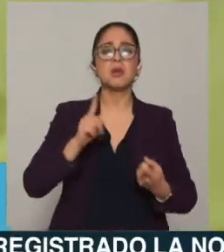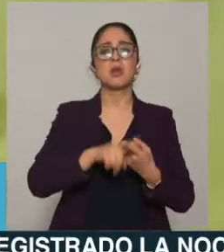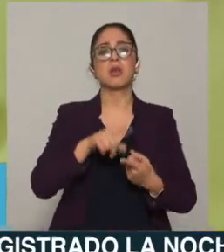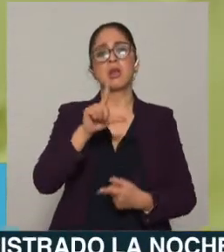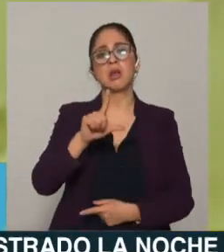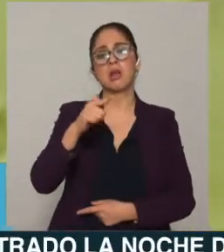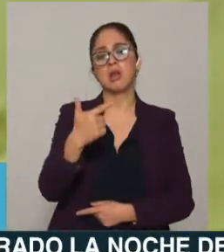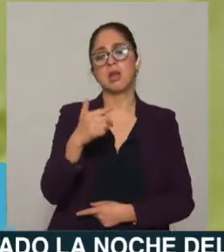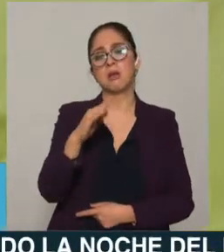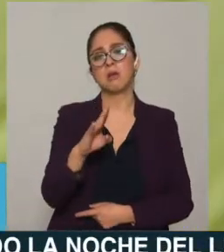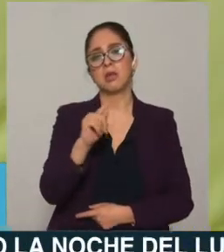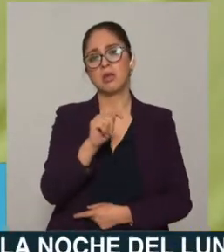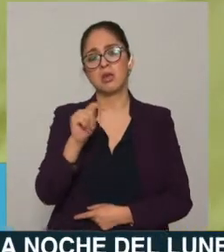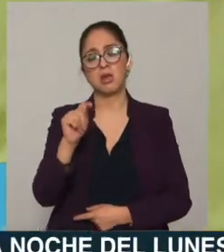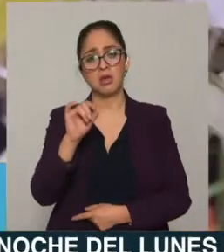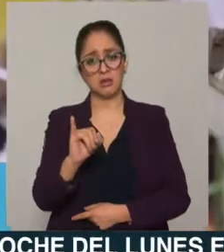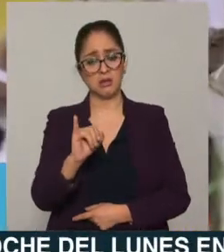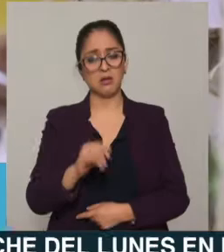personas trans.